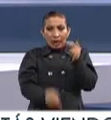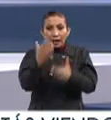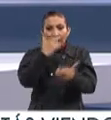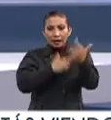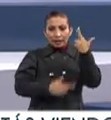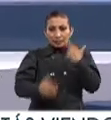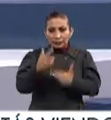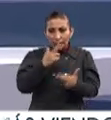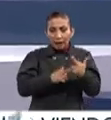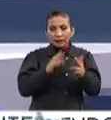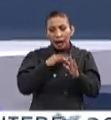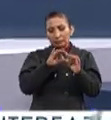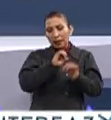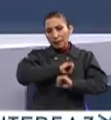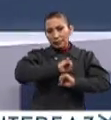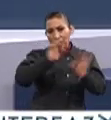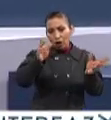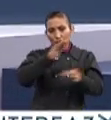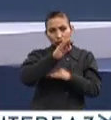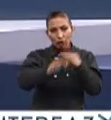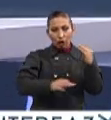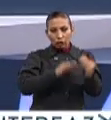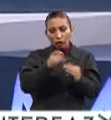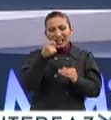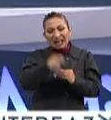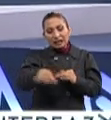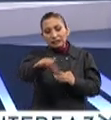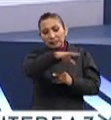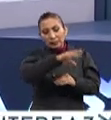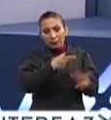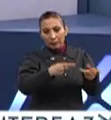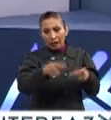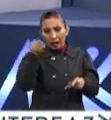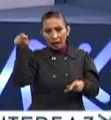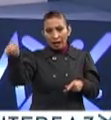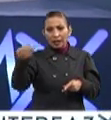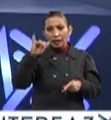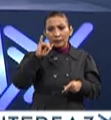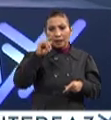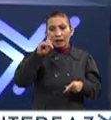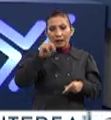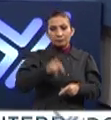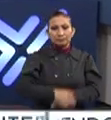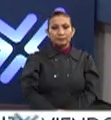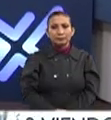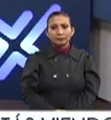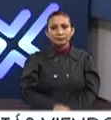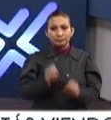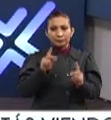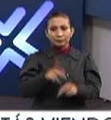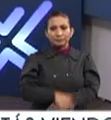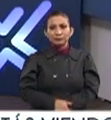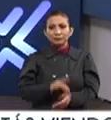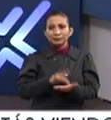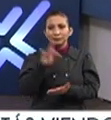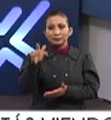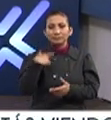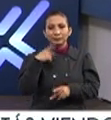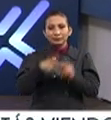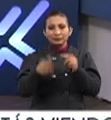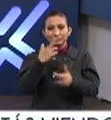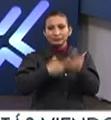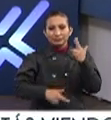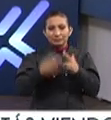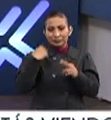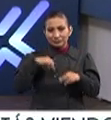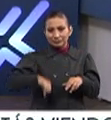al volver ya nos explica todo este sistema que ustedes han desarrollado ahí en el Politécnico. Ok, gracias. Una pausa y